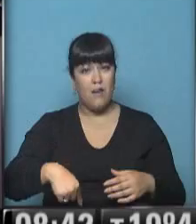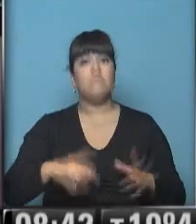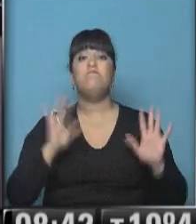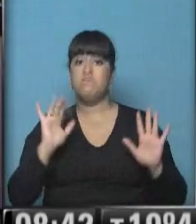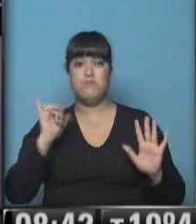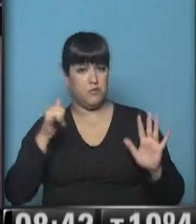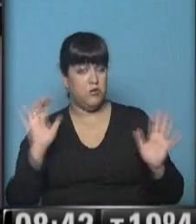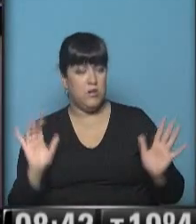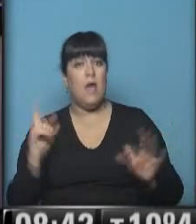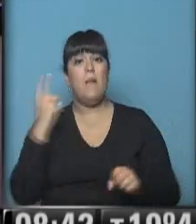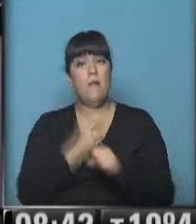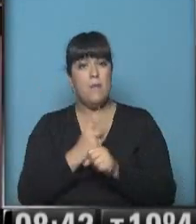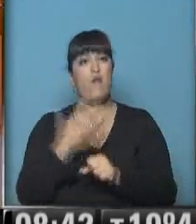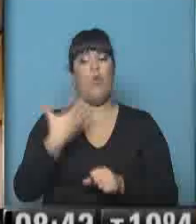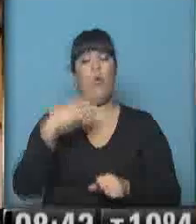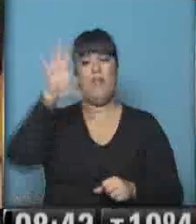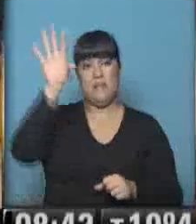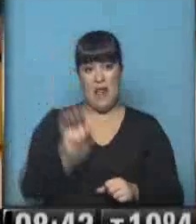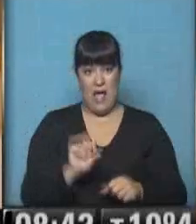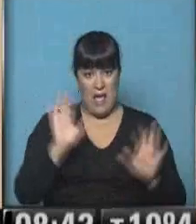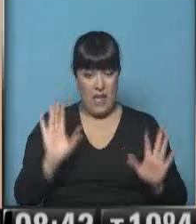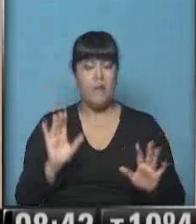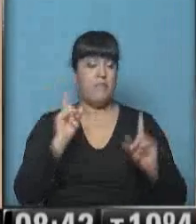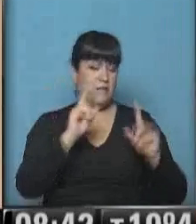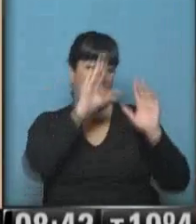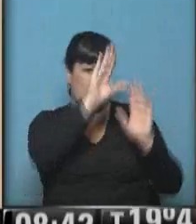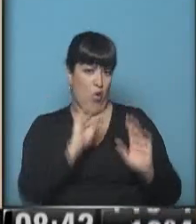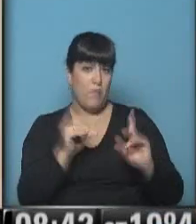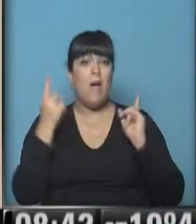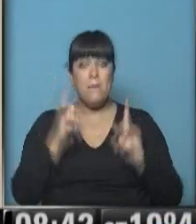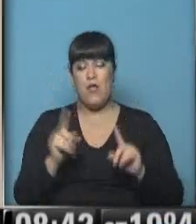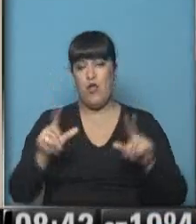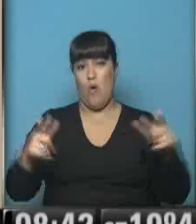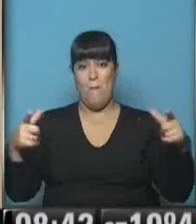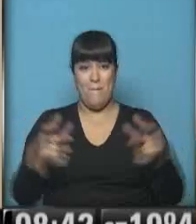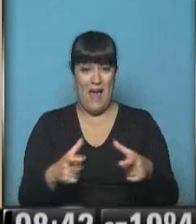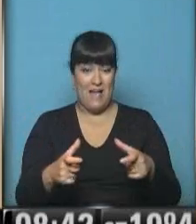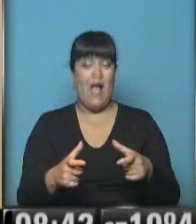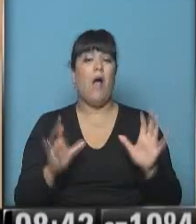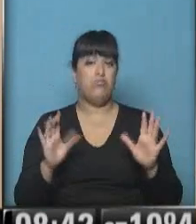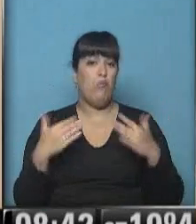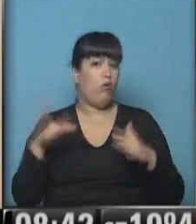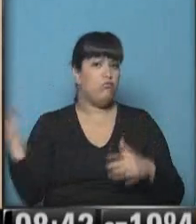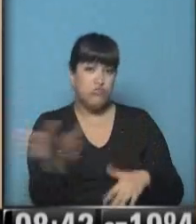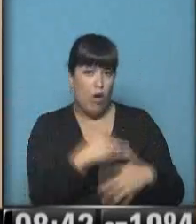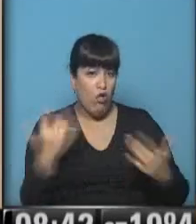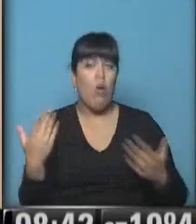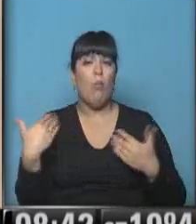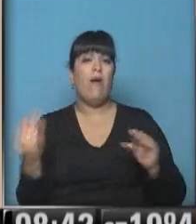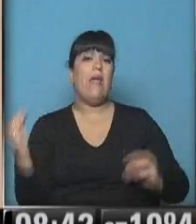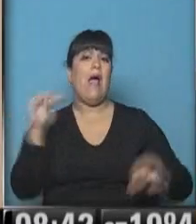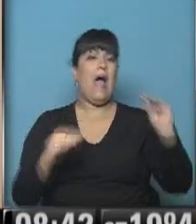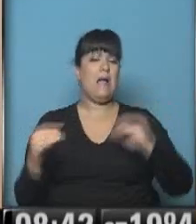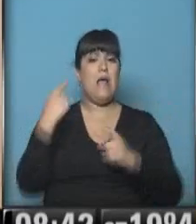supuesto este primero se puede traer la que ya existe pero al ser una placa que todo el mundo puede utilizar se pueden agregar otros